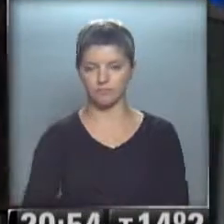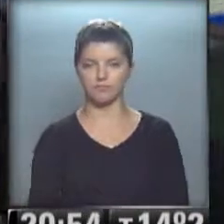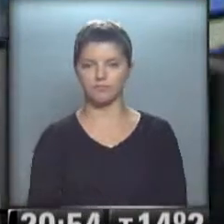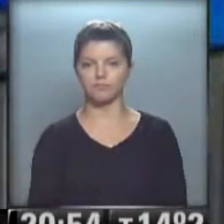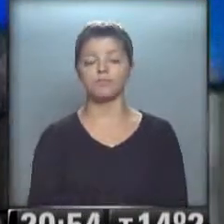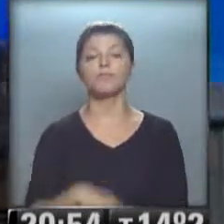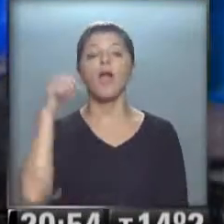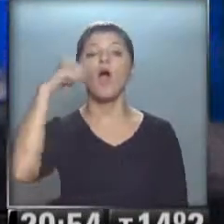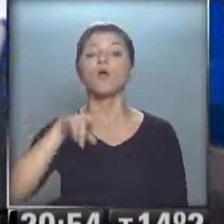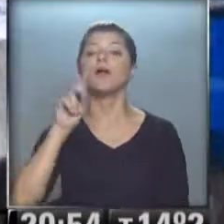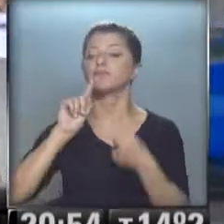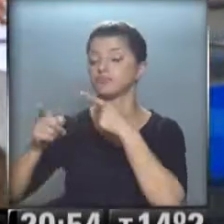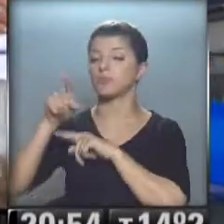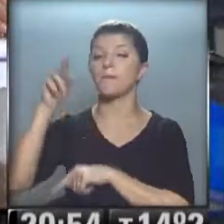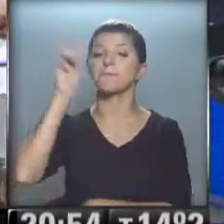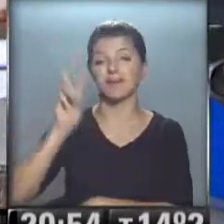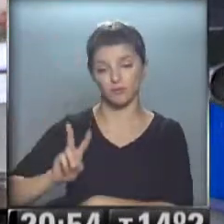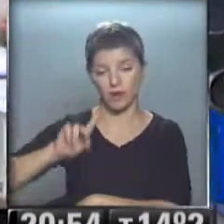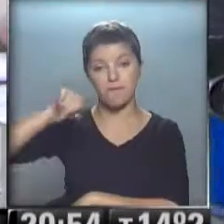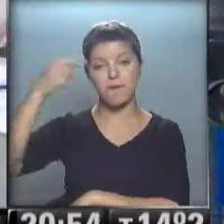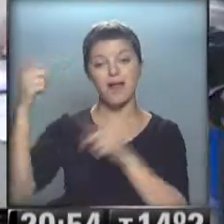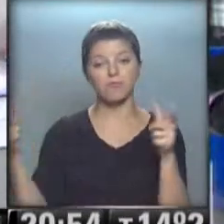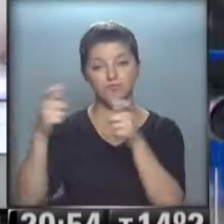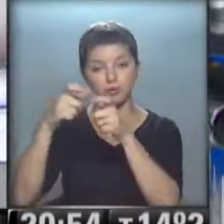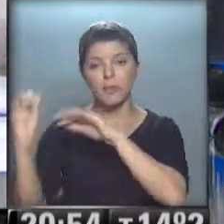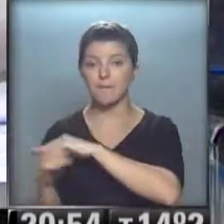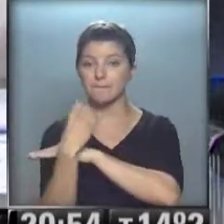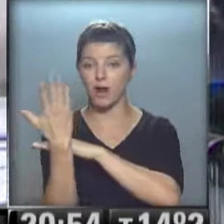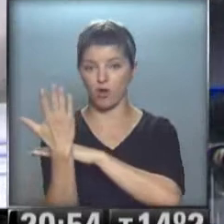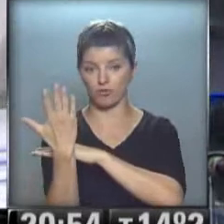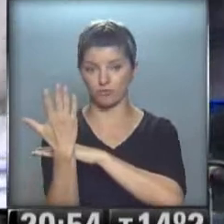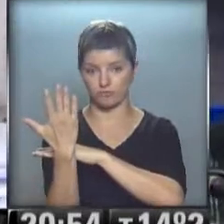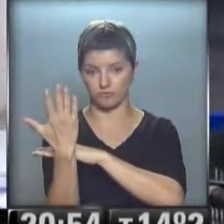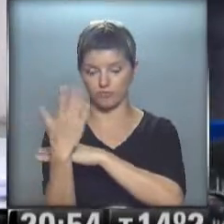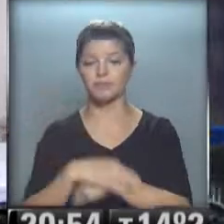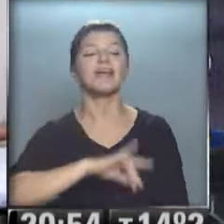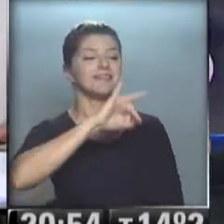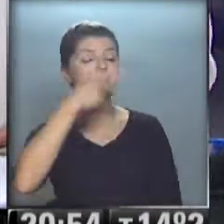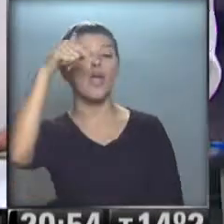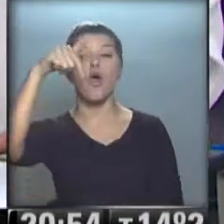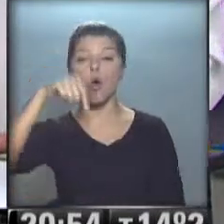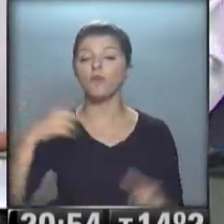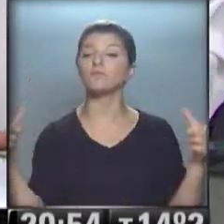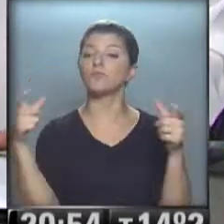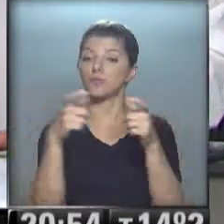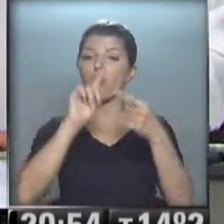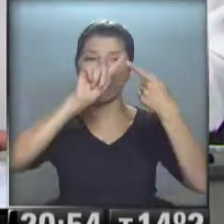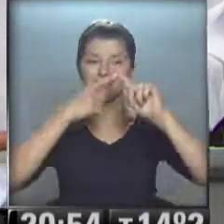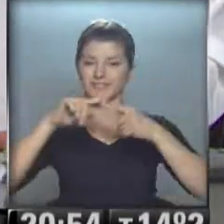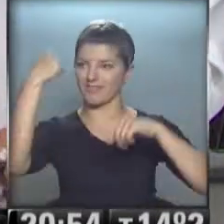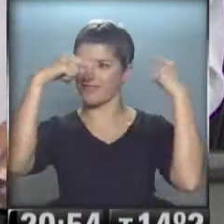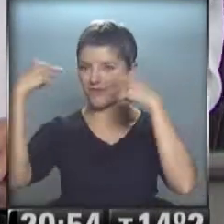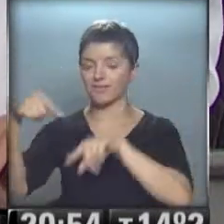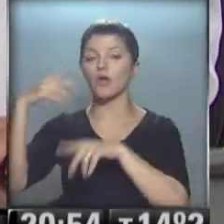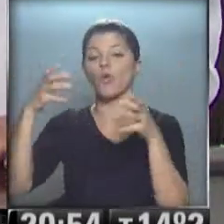Vamos ahora a Venezuela. Mañana comienza una nueva cumbre del Mercado Común del Sur, Mercosur. Así es, hoy se reunieron los cancilleres, un equipo